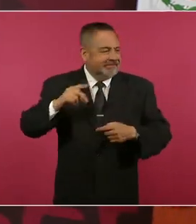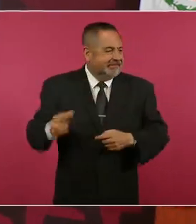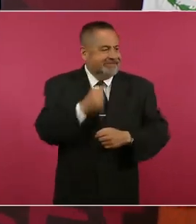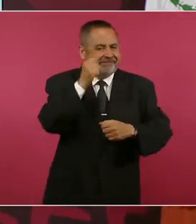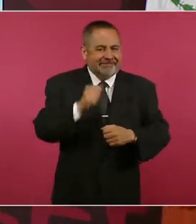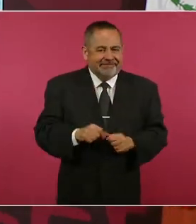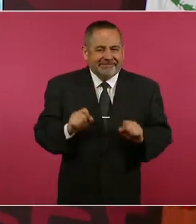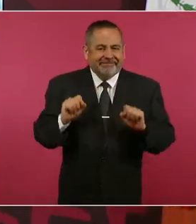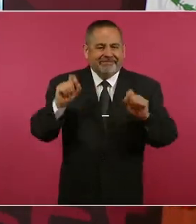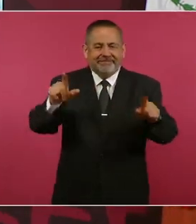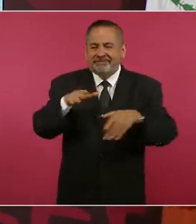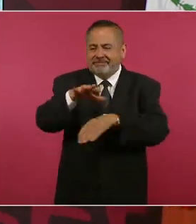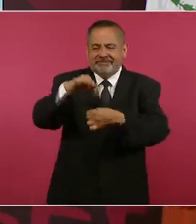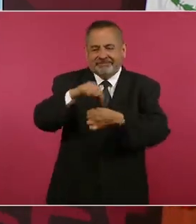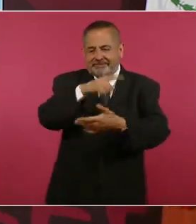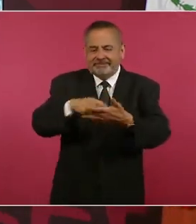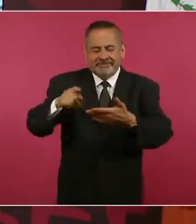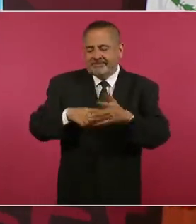la cosa electoral, pero